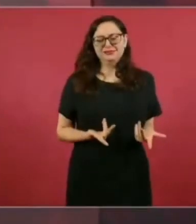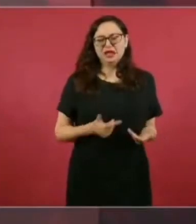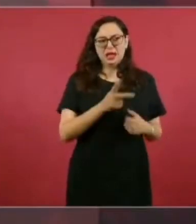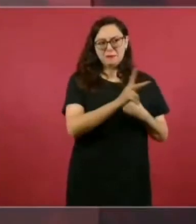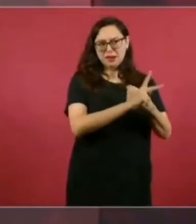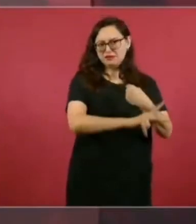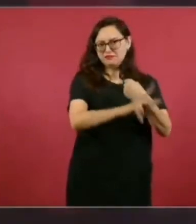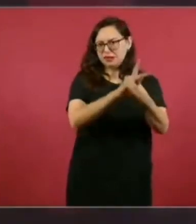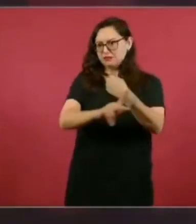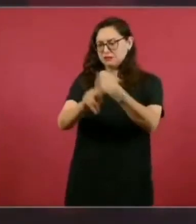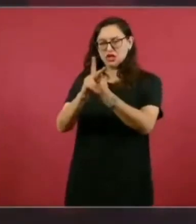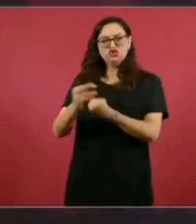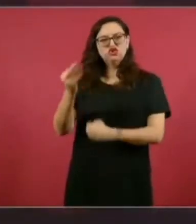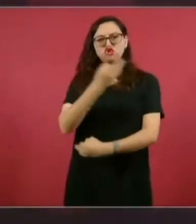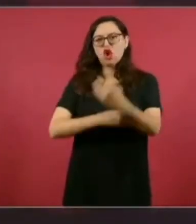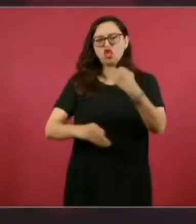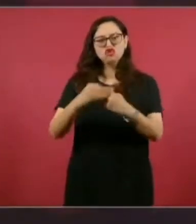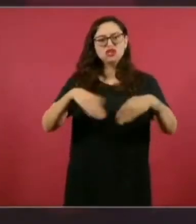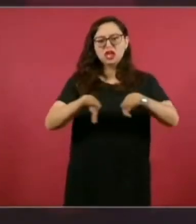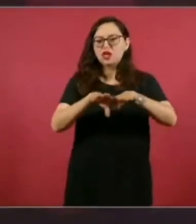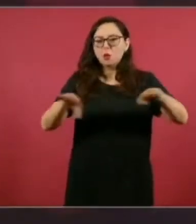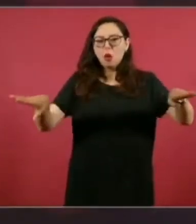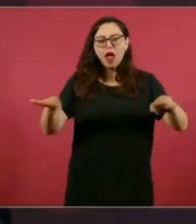Hay una frase que me gusta mucho